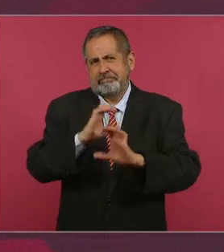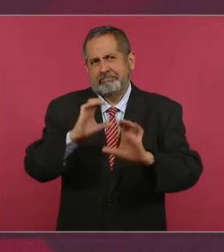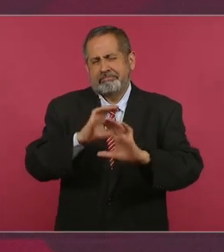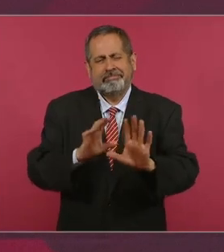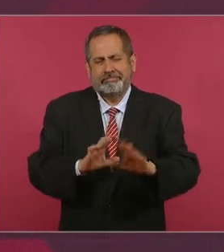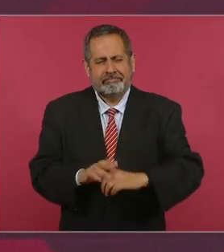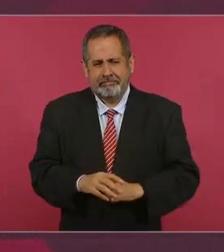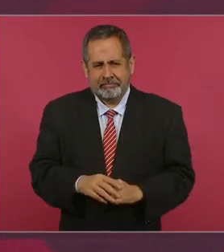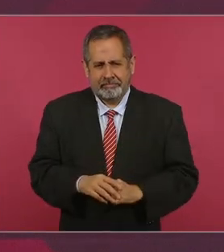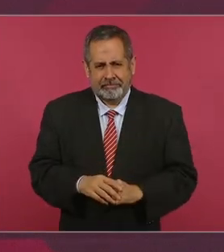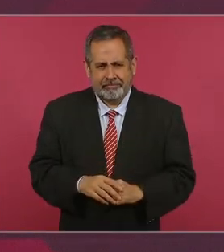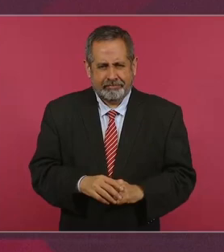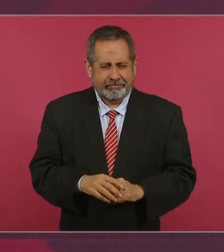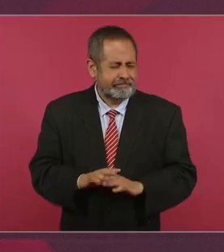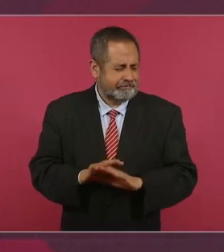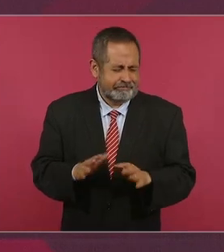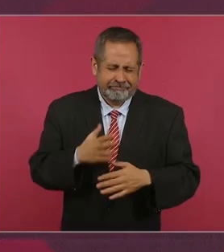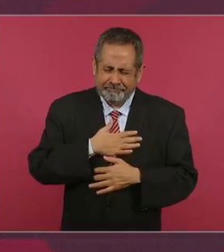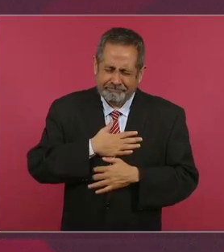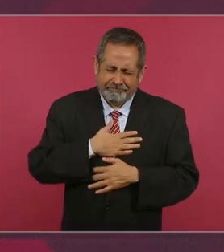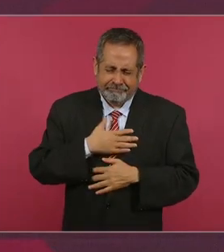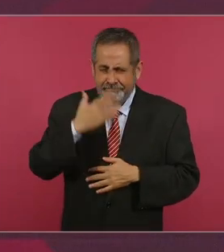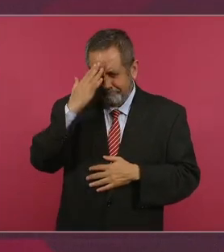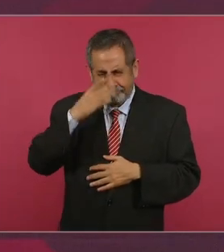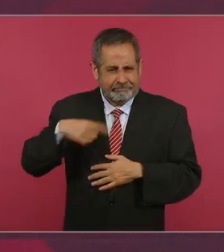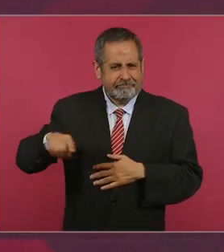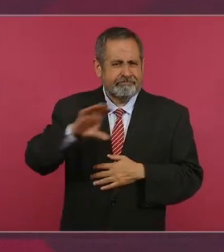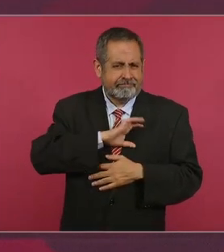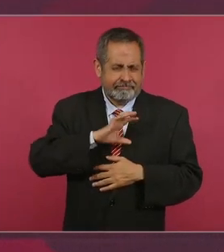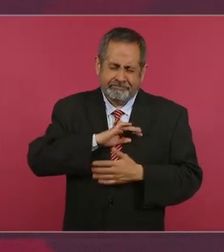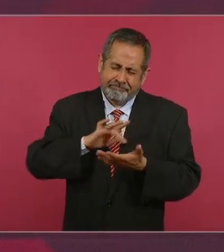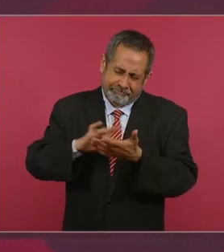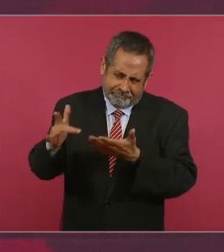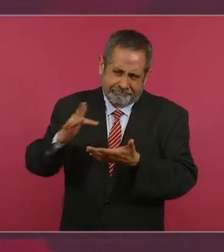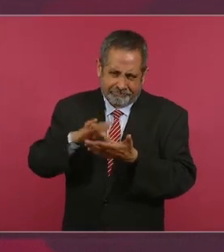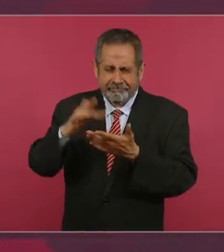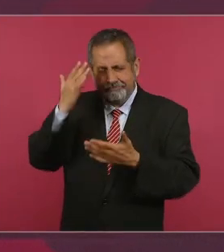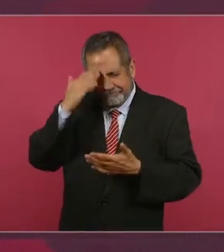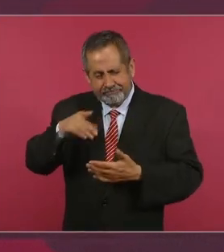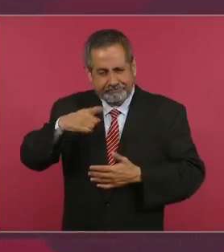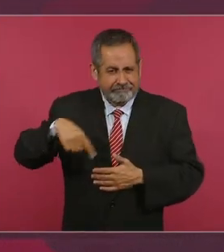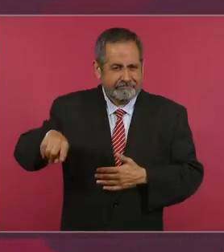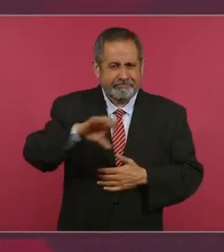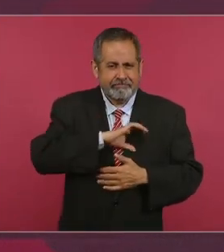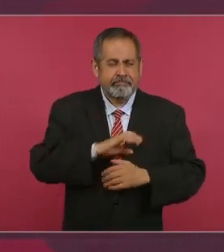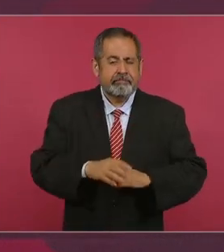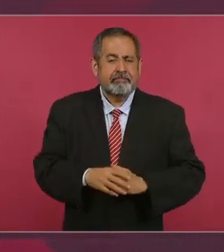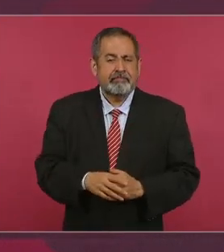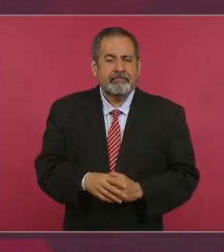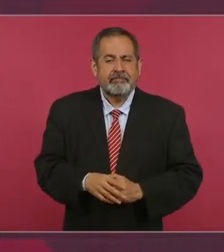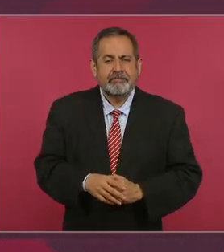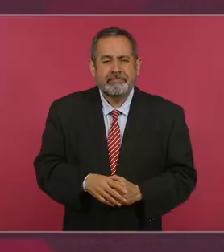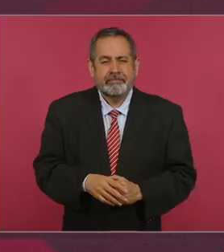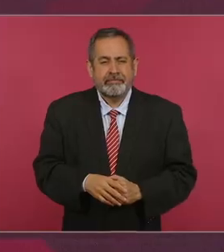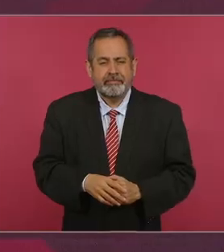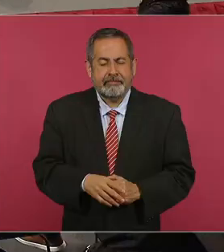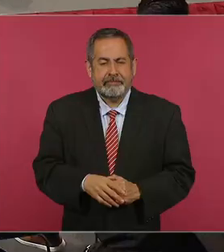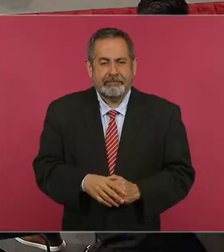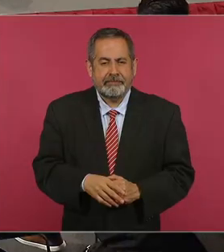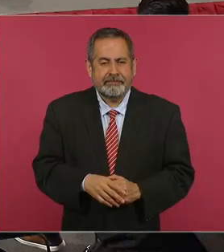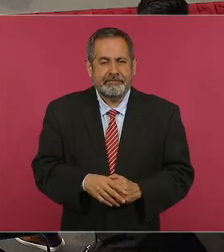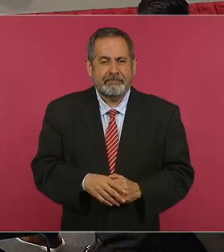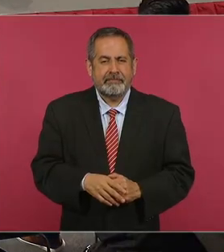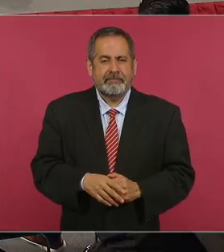Ya lo doy pues por sabido, y también que todos